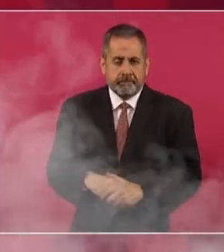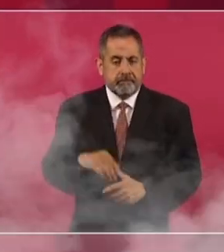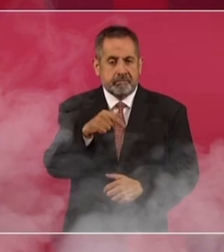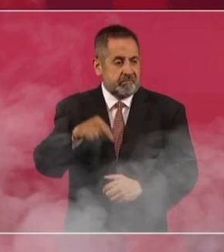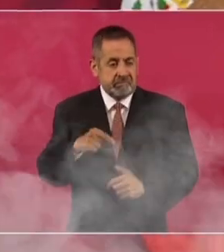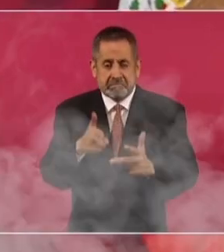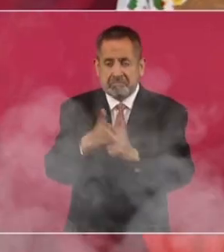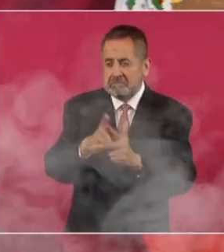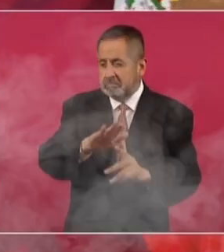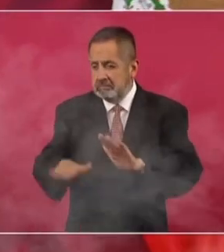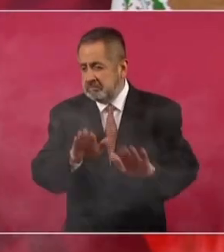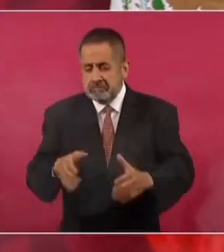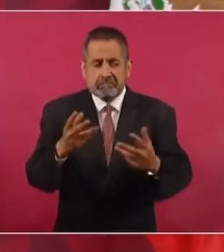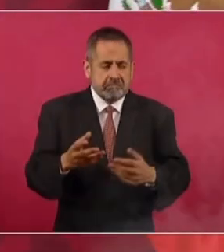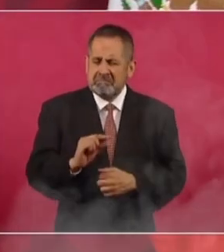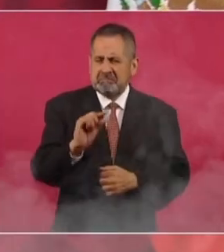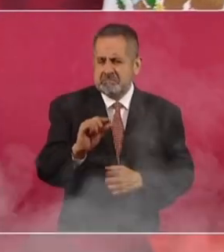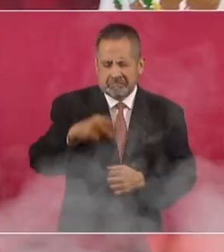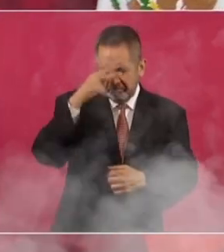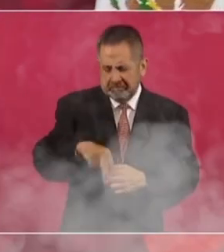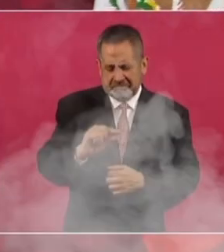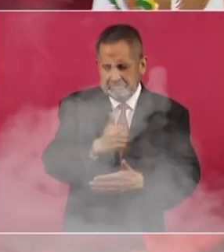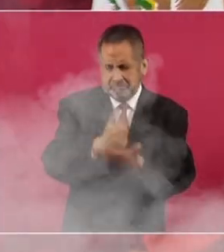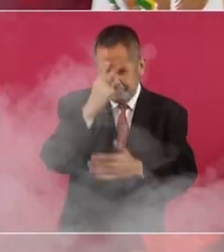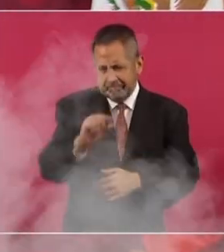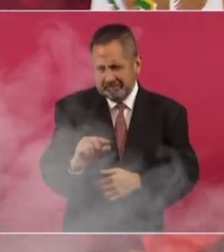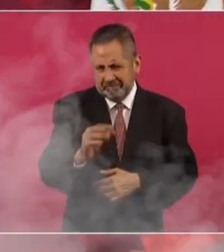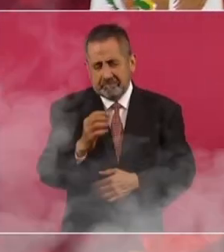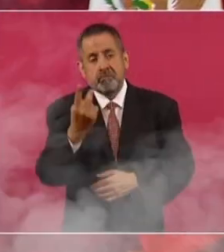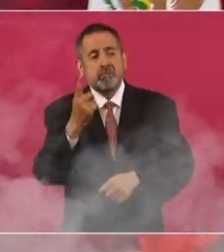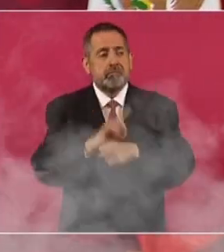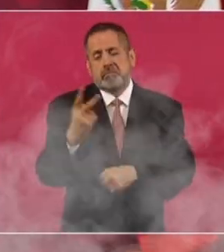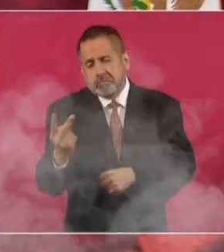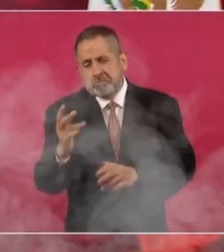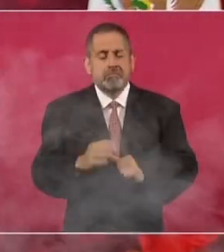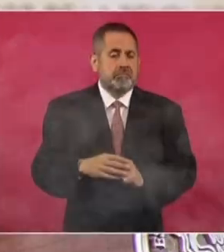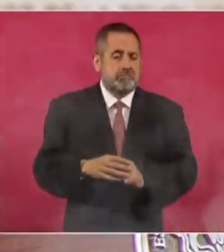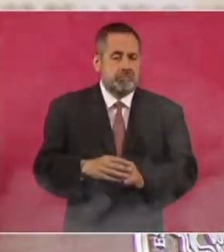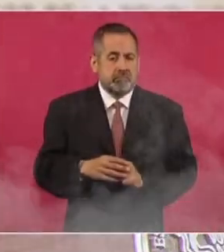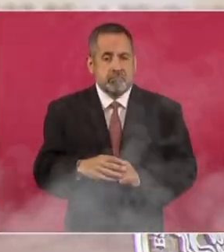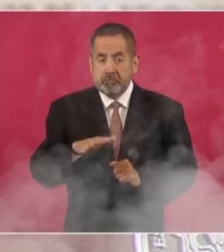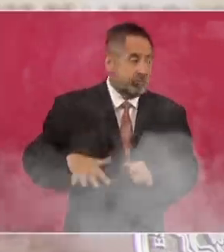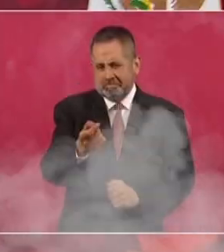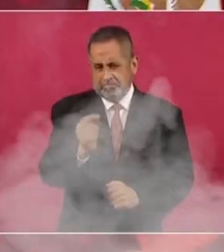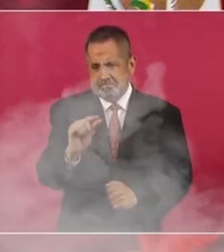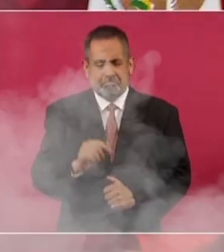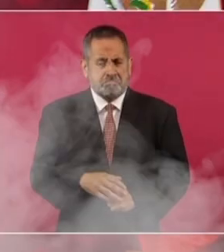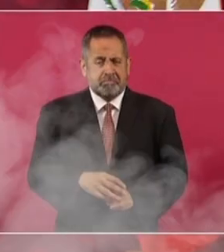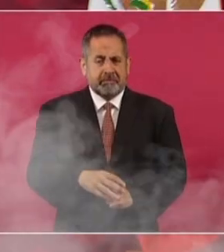prácticamente homicidios. Son muy pocos. 2 diarios para toda la